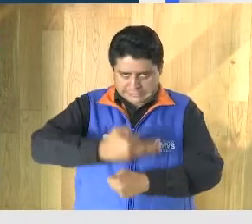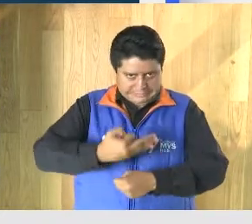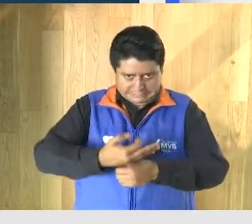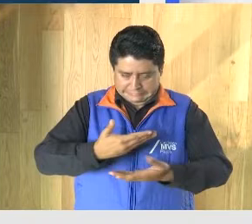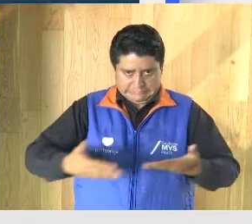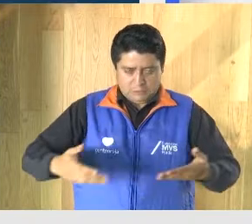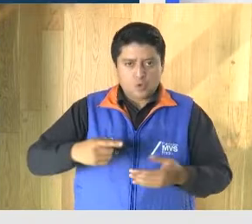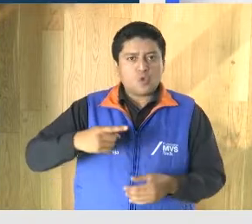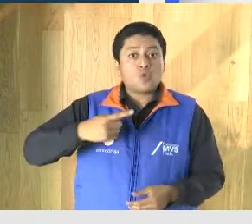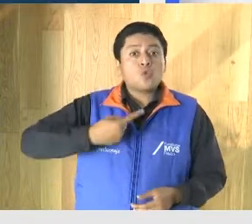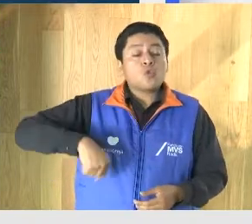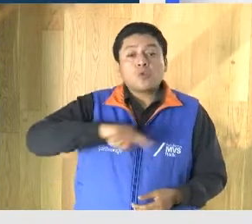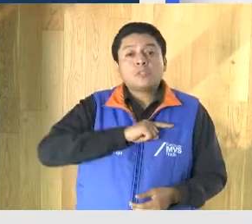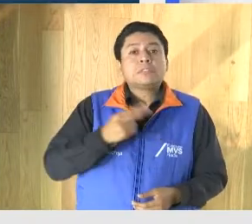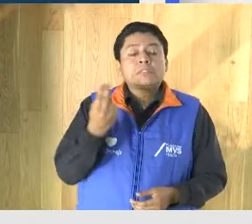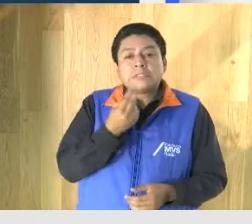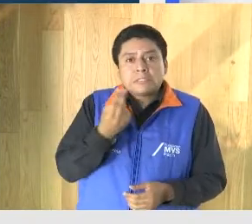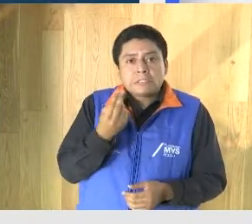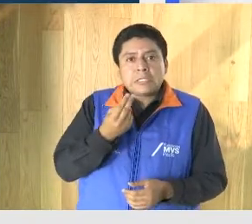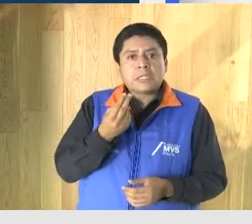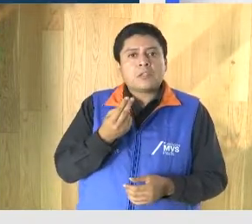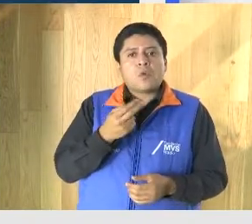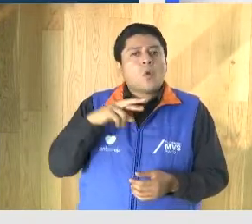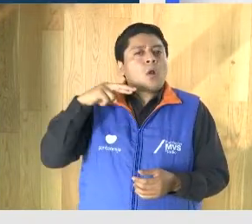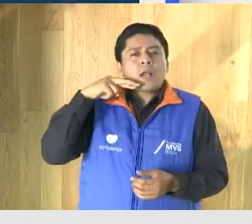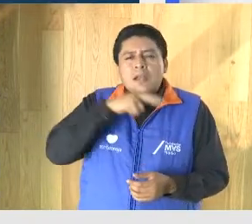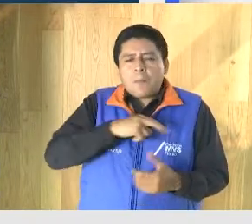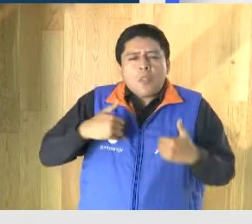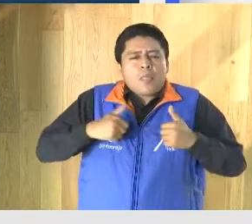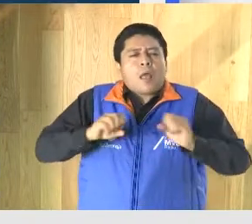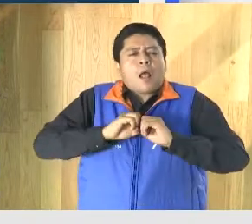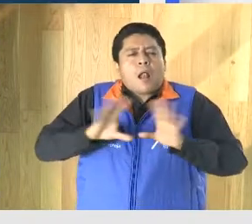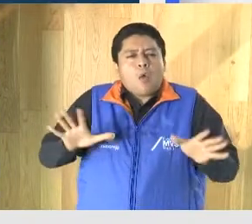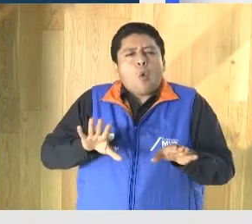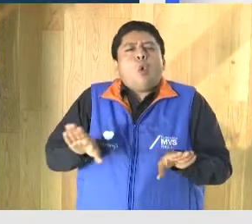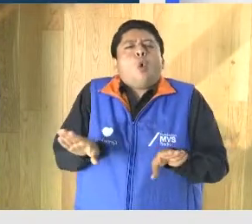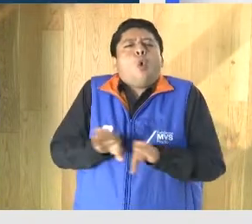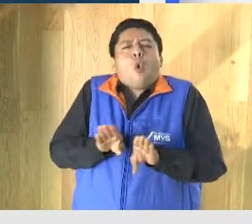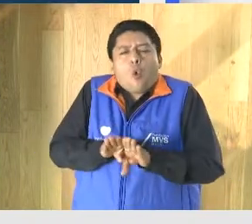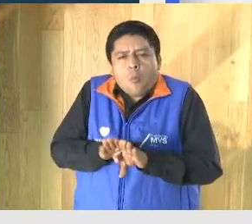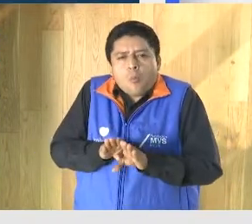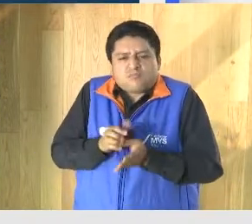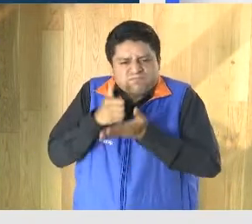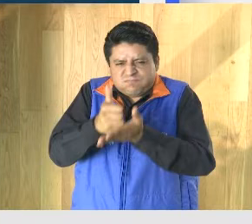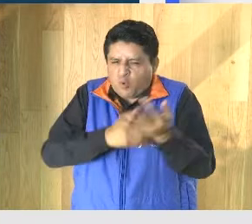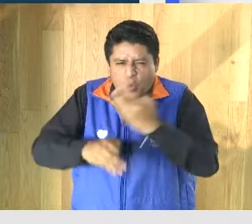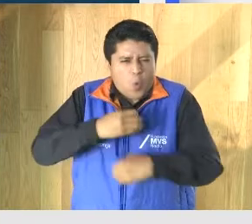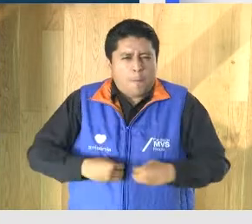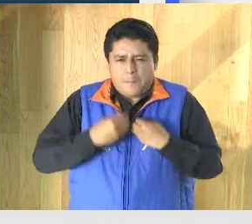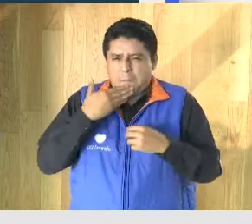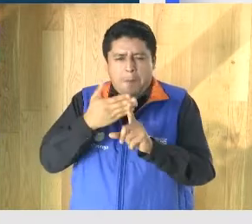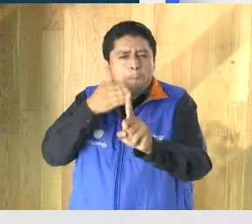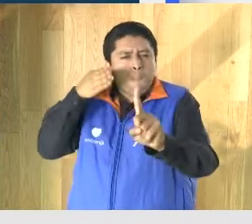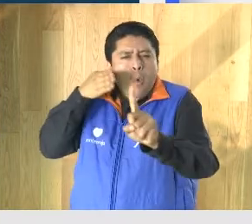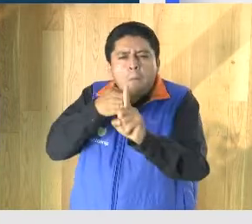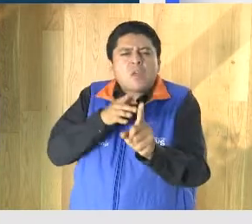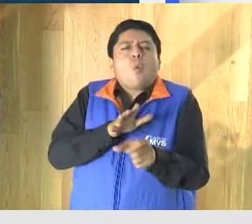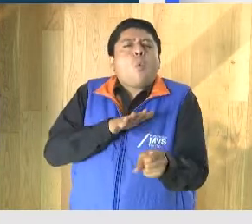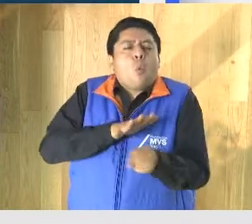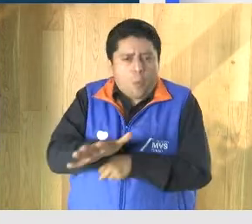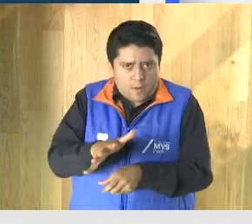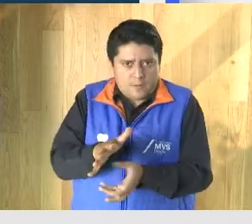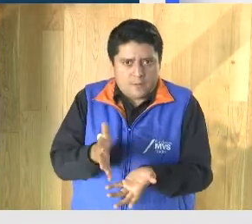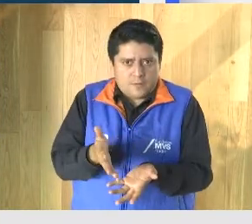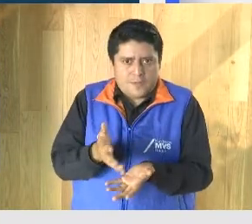la consecución de los Objetivos de Desarrollo Sostenible. Os he puesto aquí un pantallazo del Sustainable Development Report 2022, que de